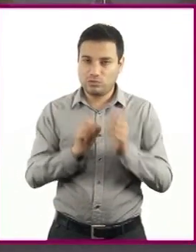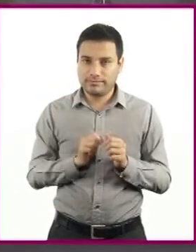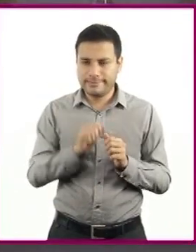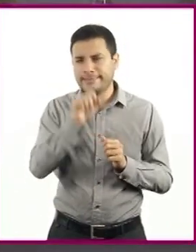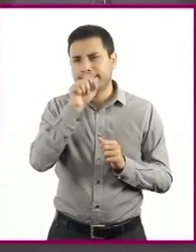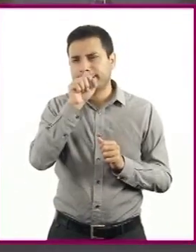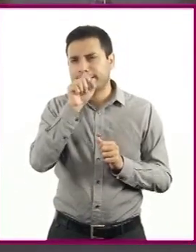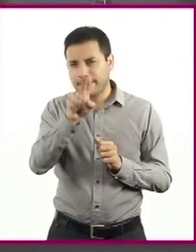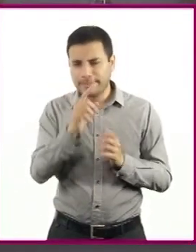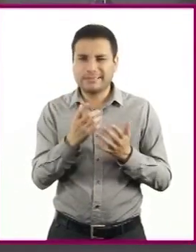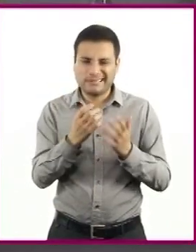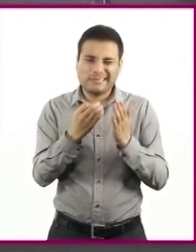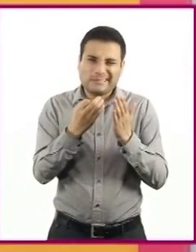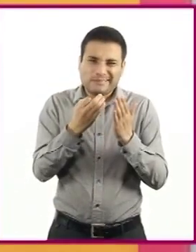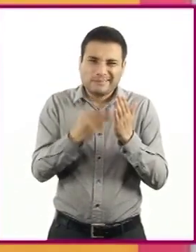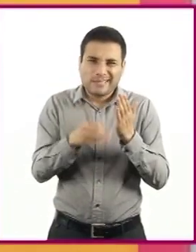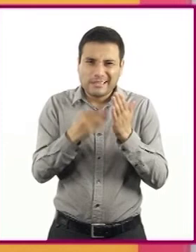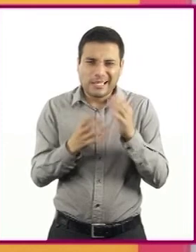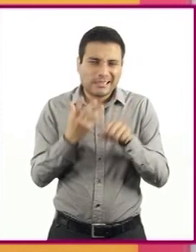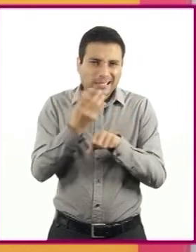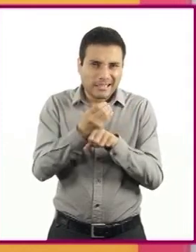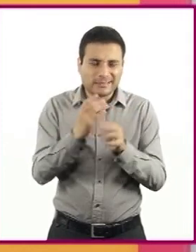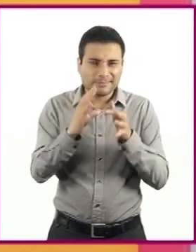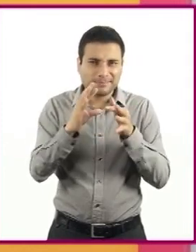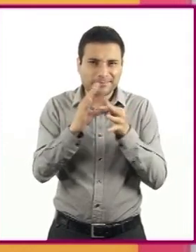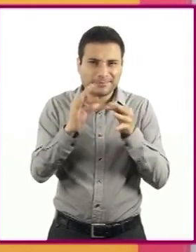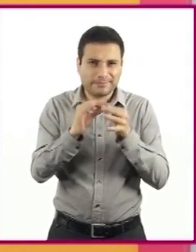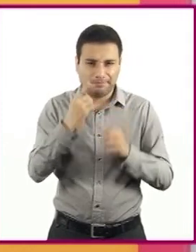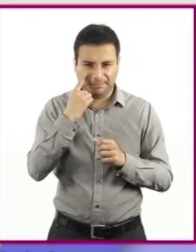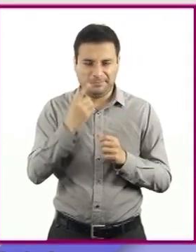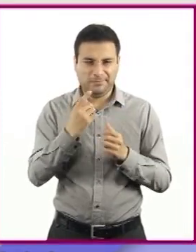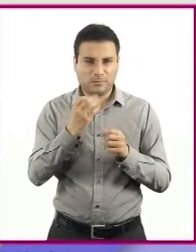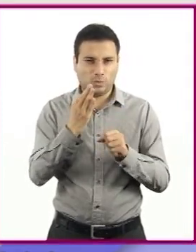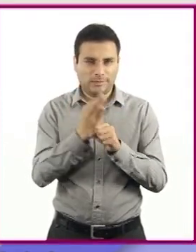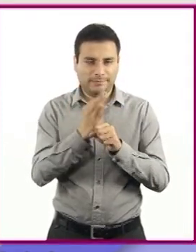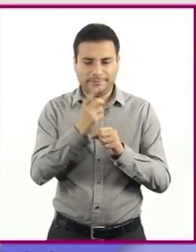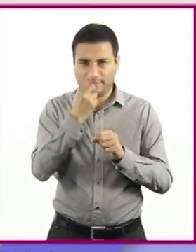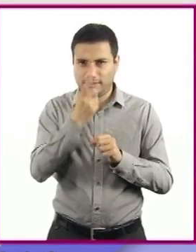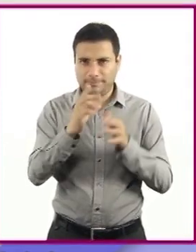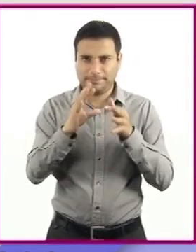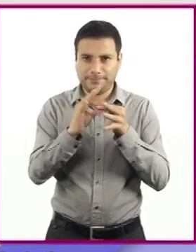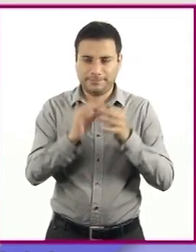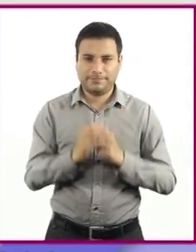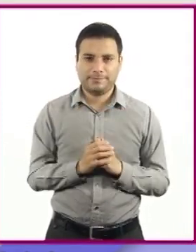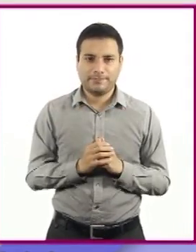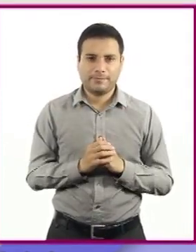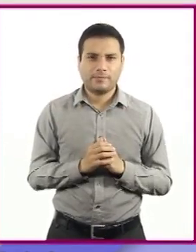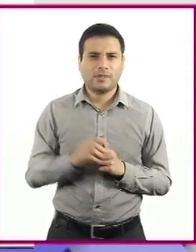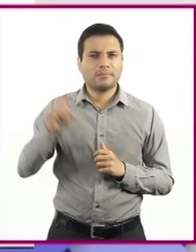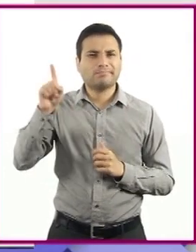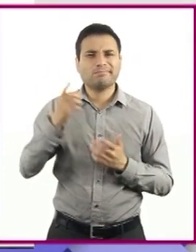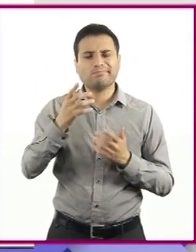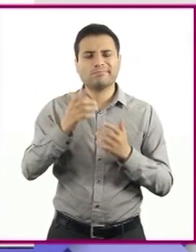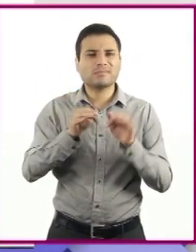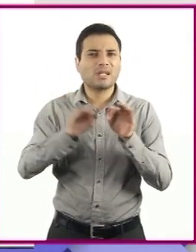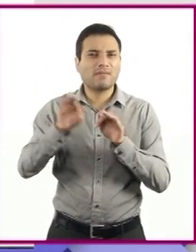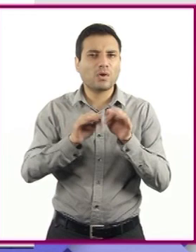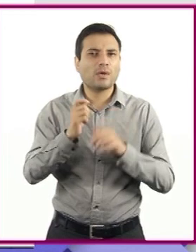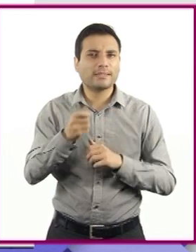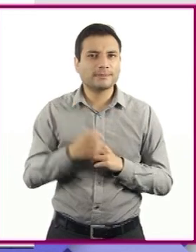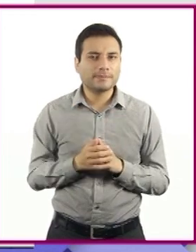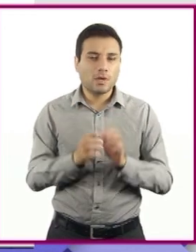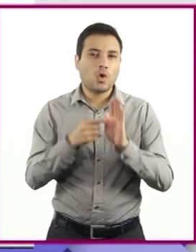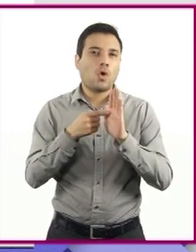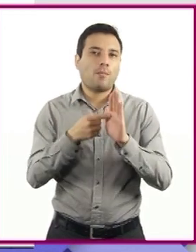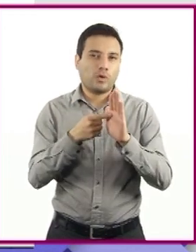limitaciones y por ello las mencionaremos para concluir con este tema. Entre las aportaciones encontramos el